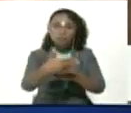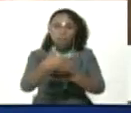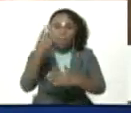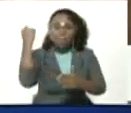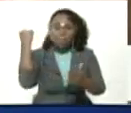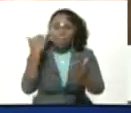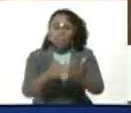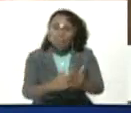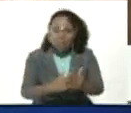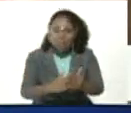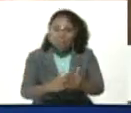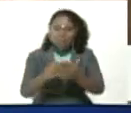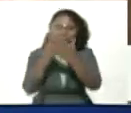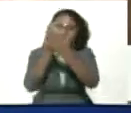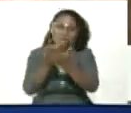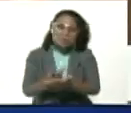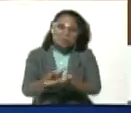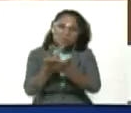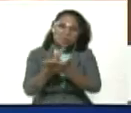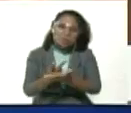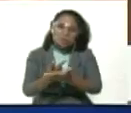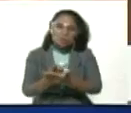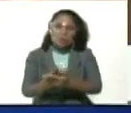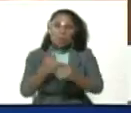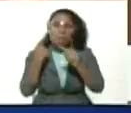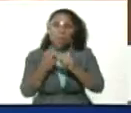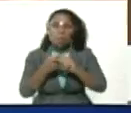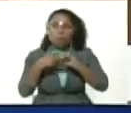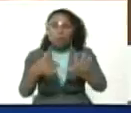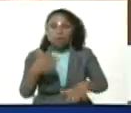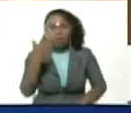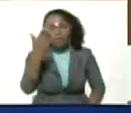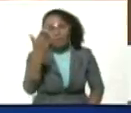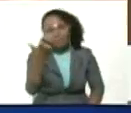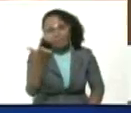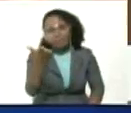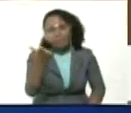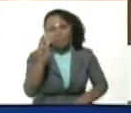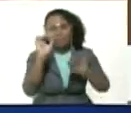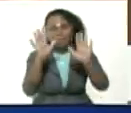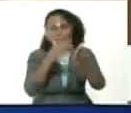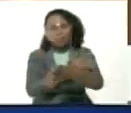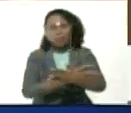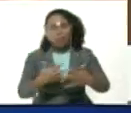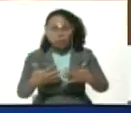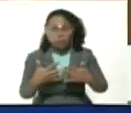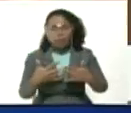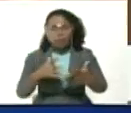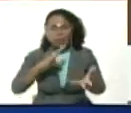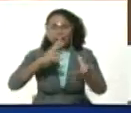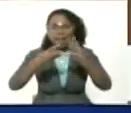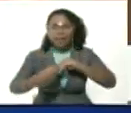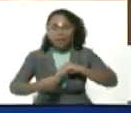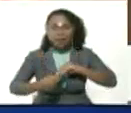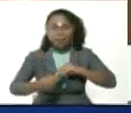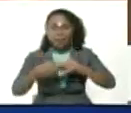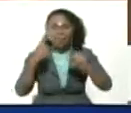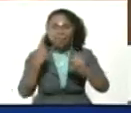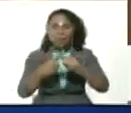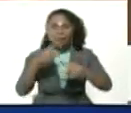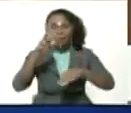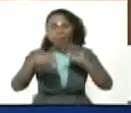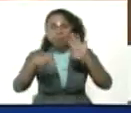Miles de toneladas. Multiplique usted 10 millones de combos por